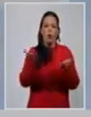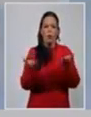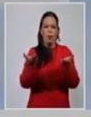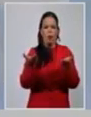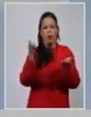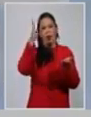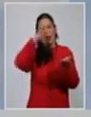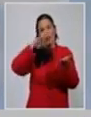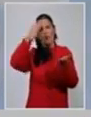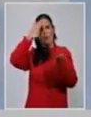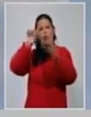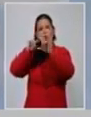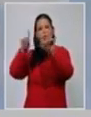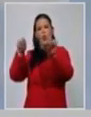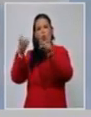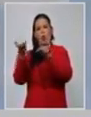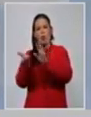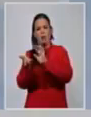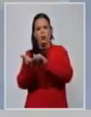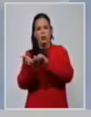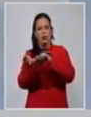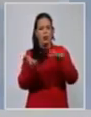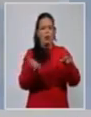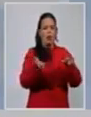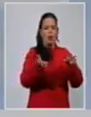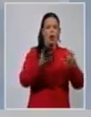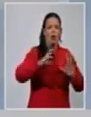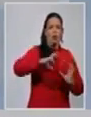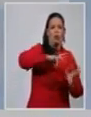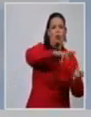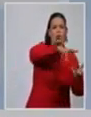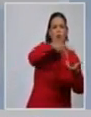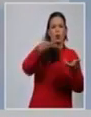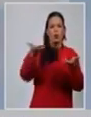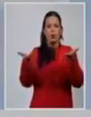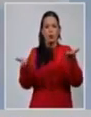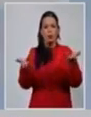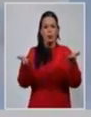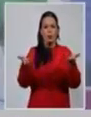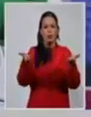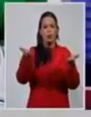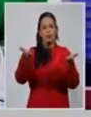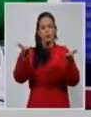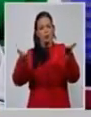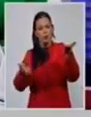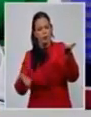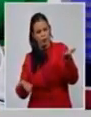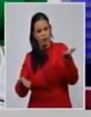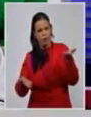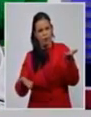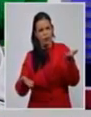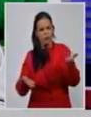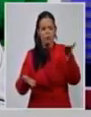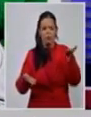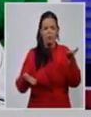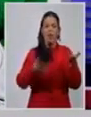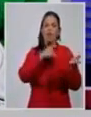la región de las Américas, el mundo con 2,13% y la región de las Américas con